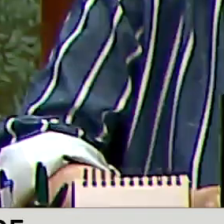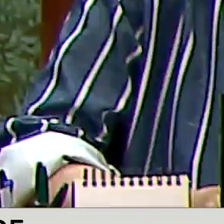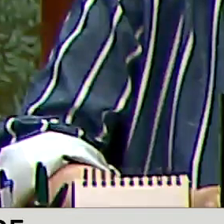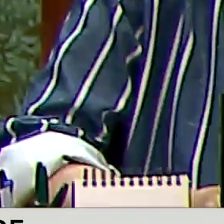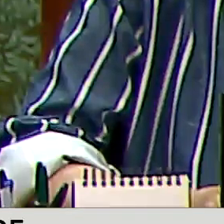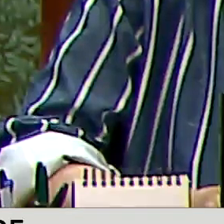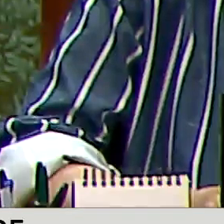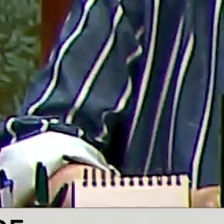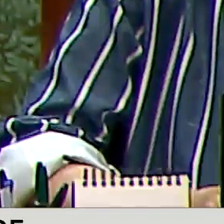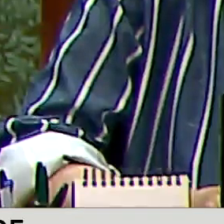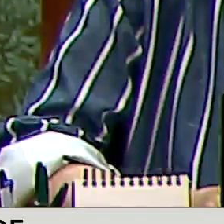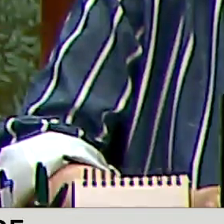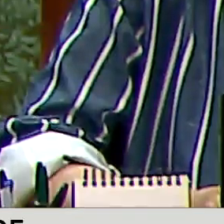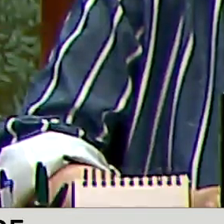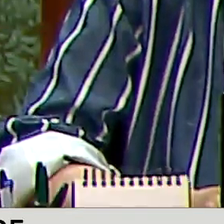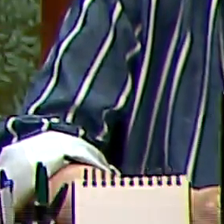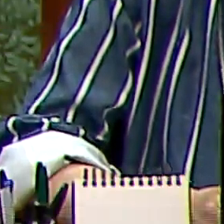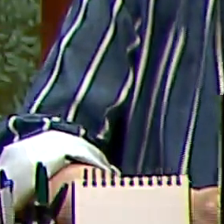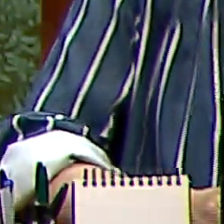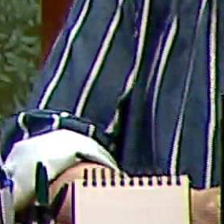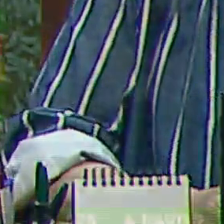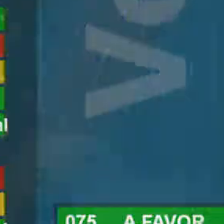Soto de